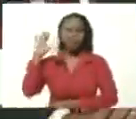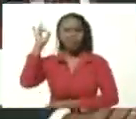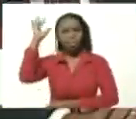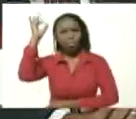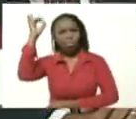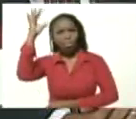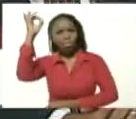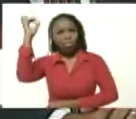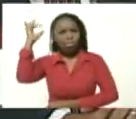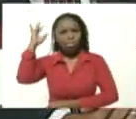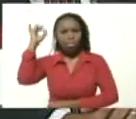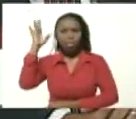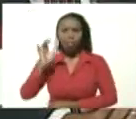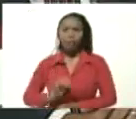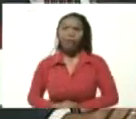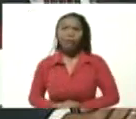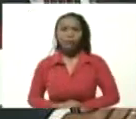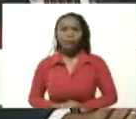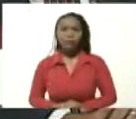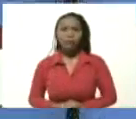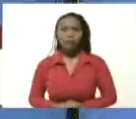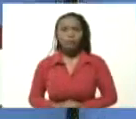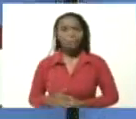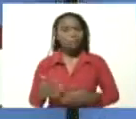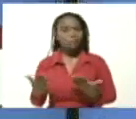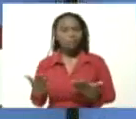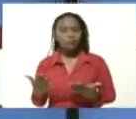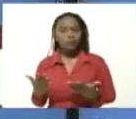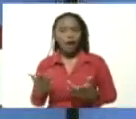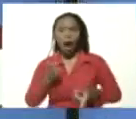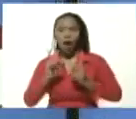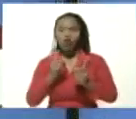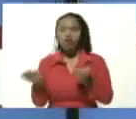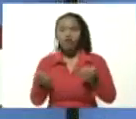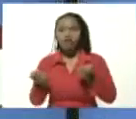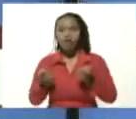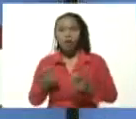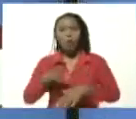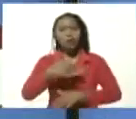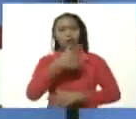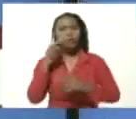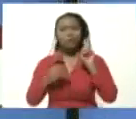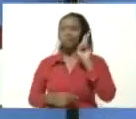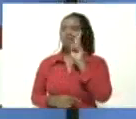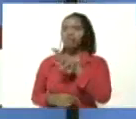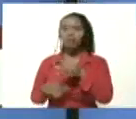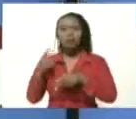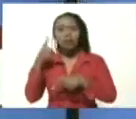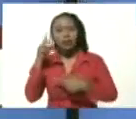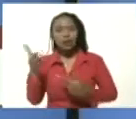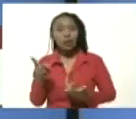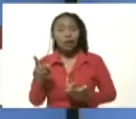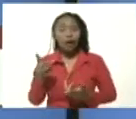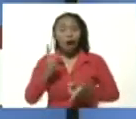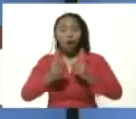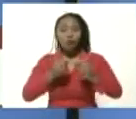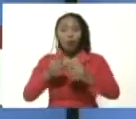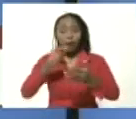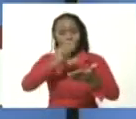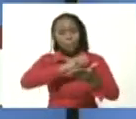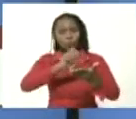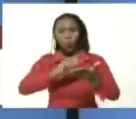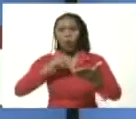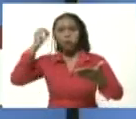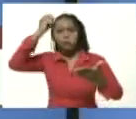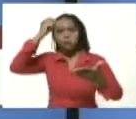Eso es mentira. De que manejan ellos. Cuando uno observa y ve a los encuestadores opinando